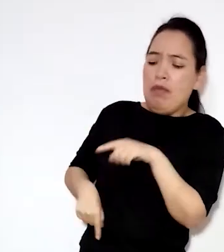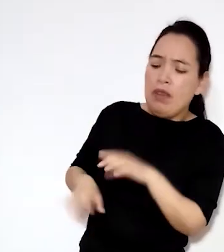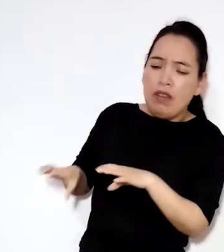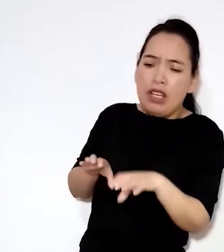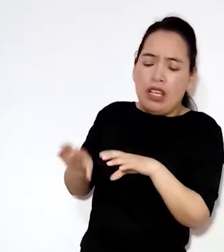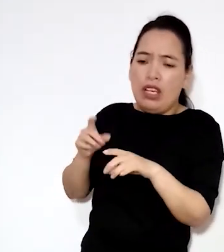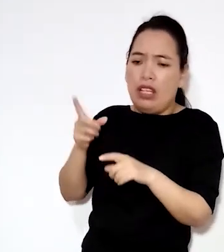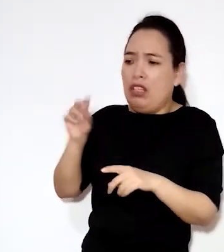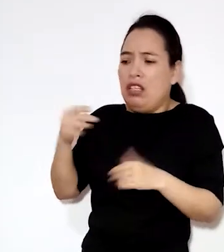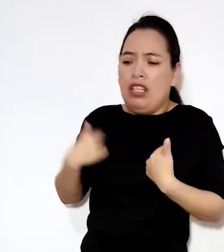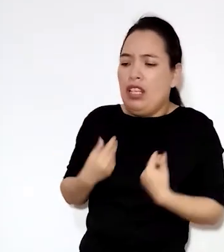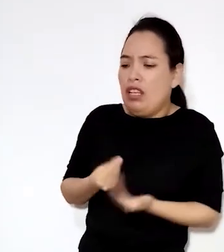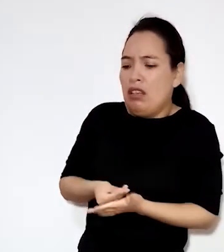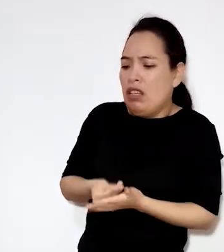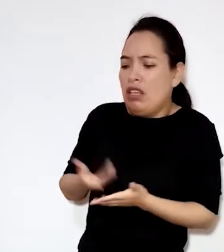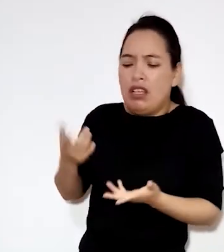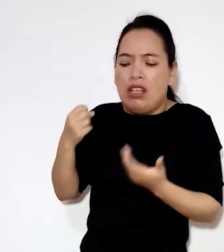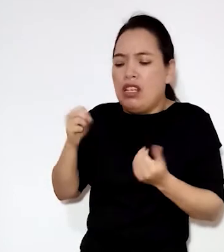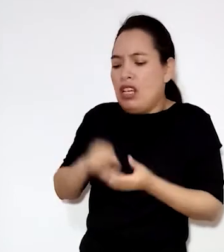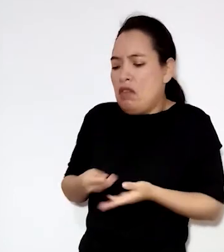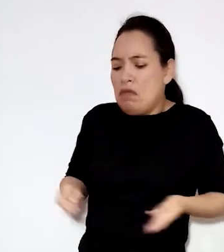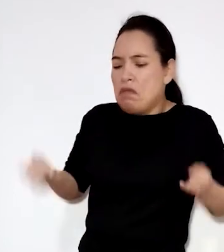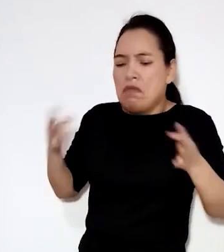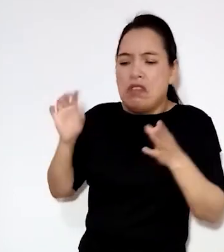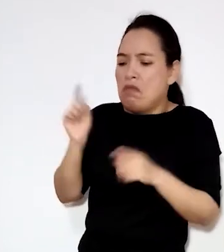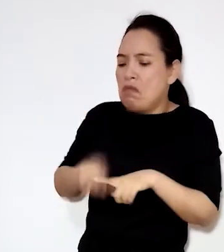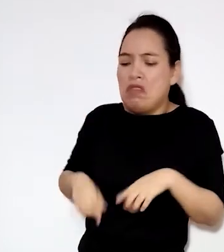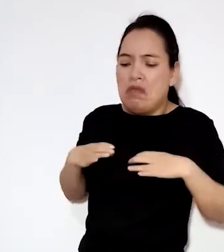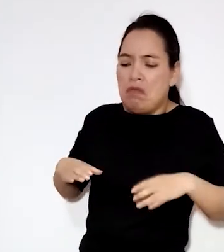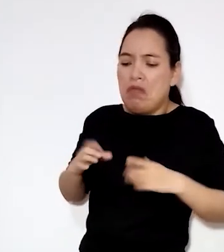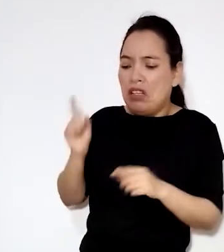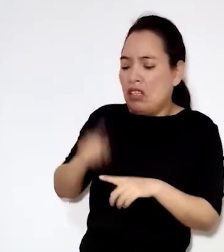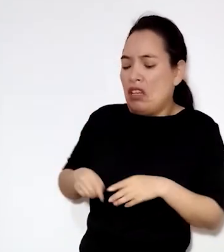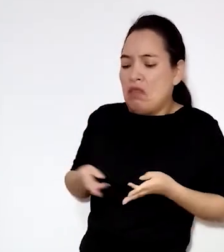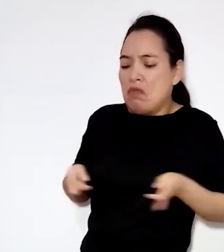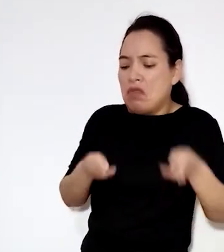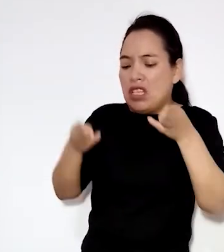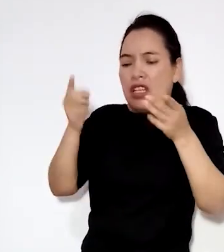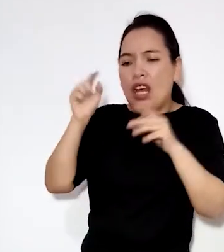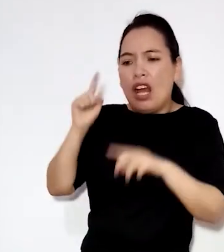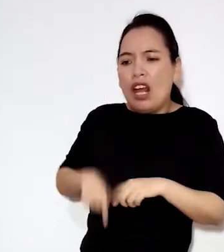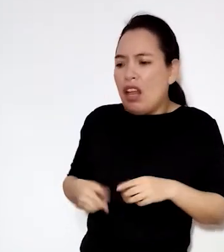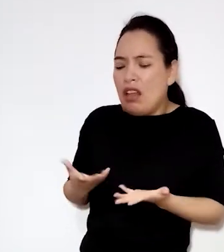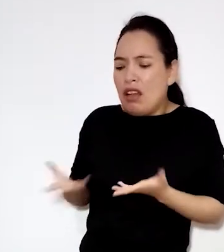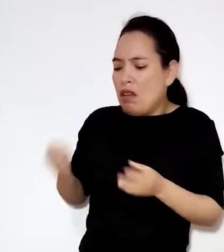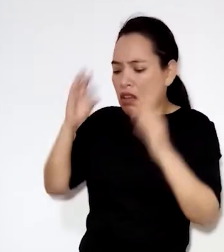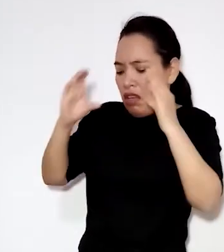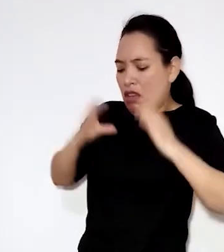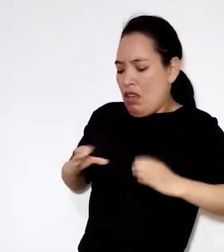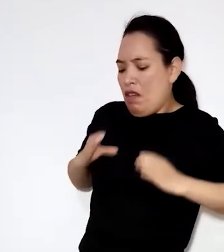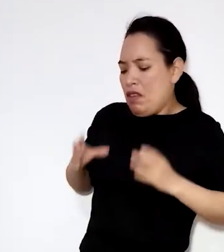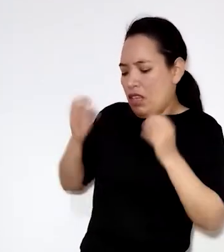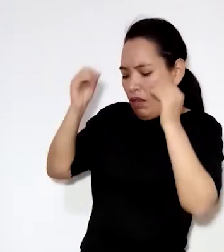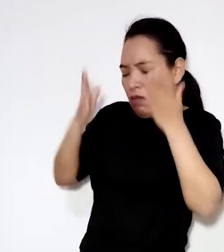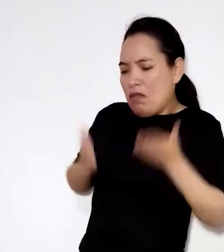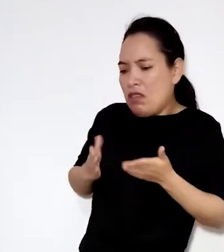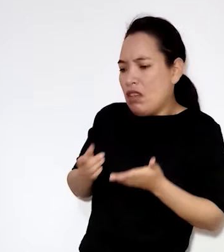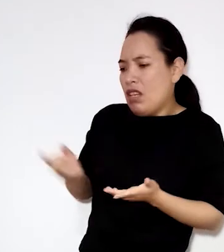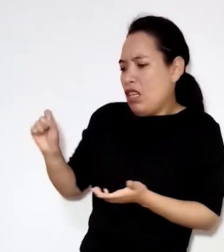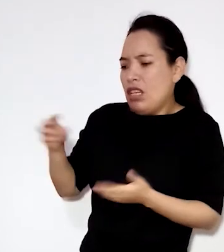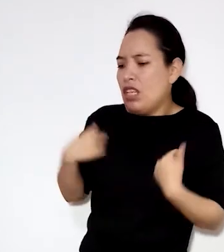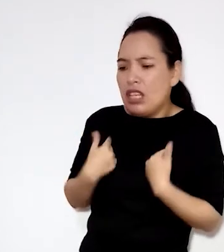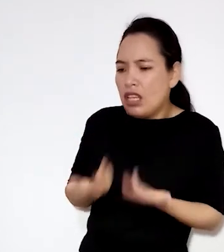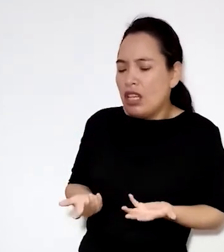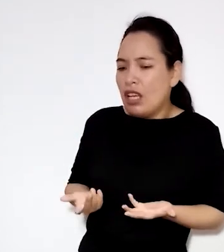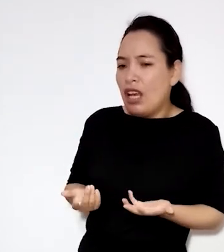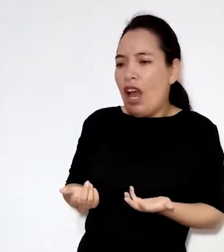alguna medida escudadas bajo esta noción de pragmatismo. Hay cosas que no podemos hacer, todavía no tenemos los recursos, todavía